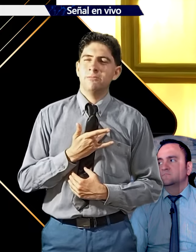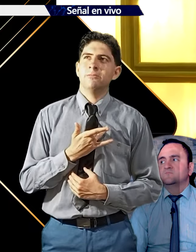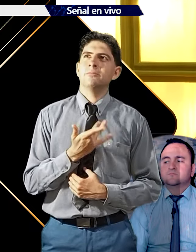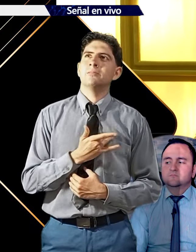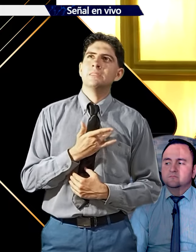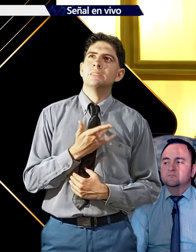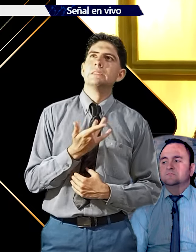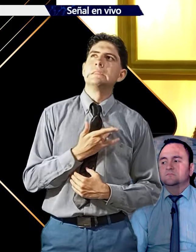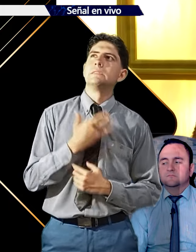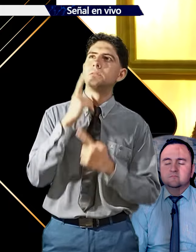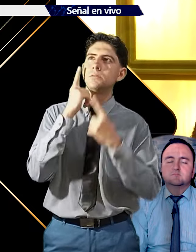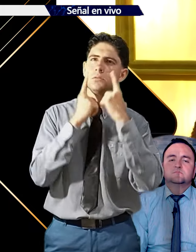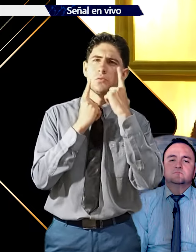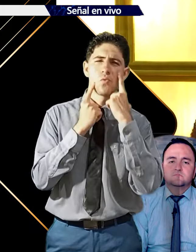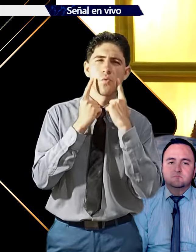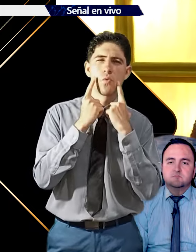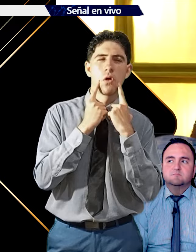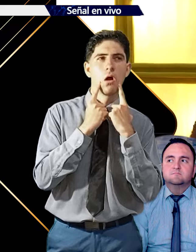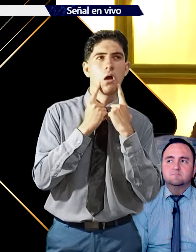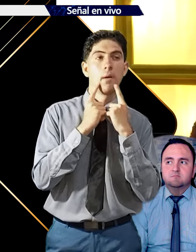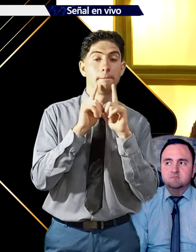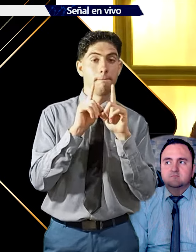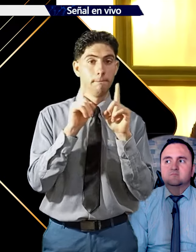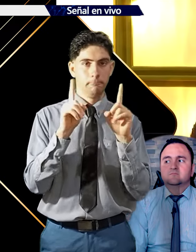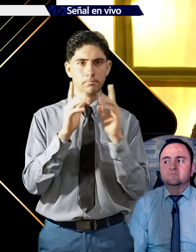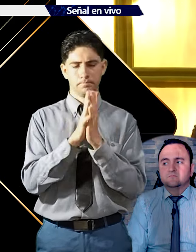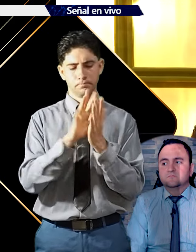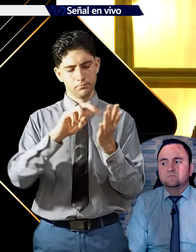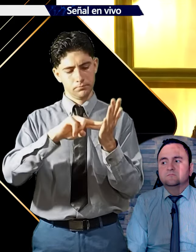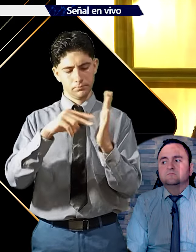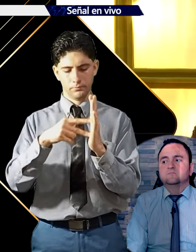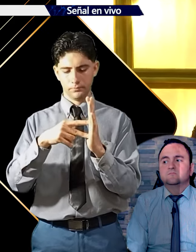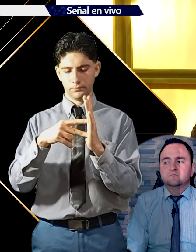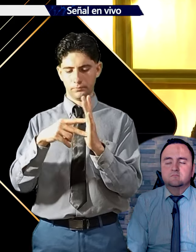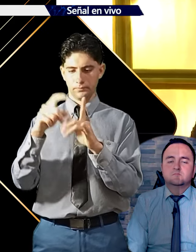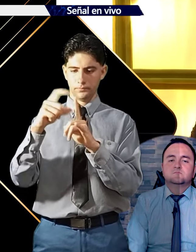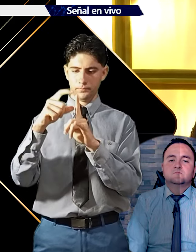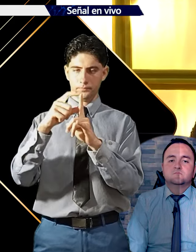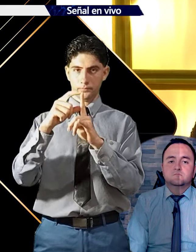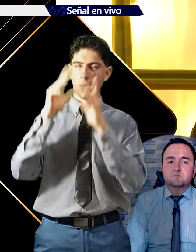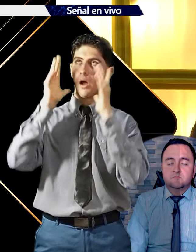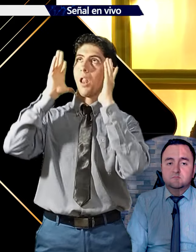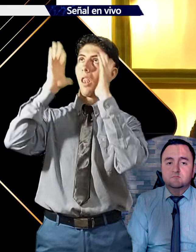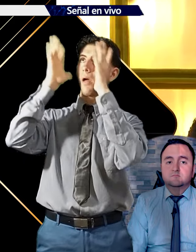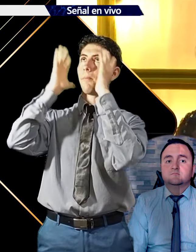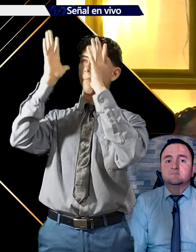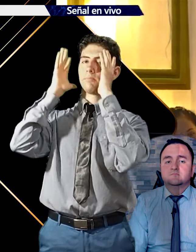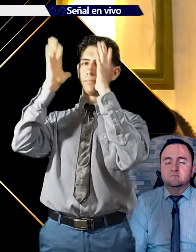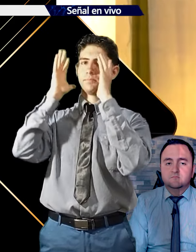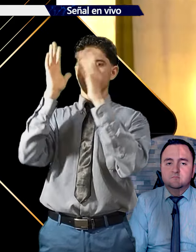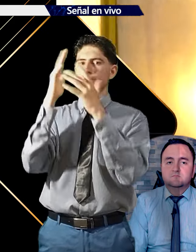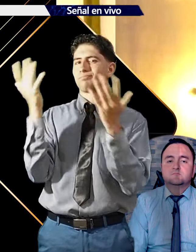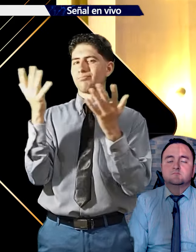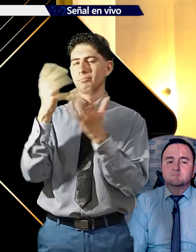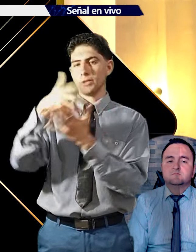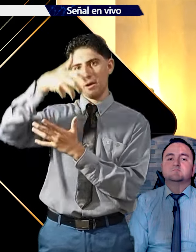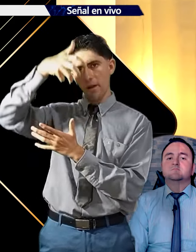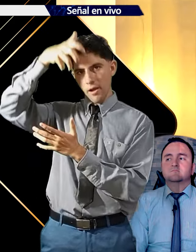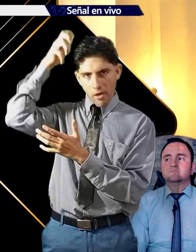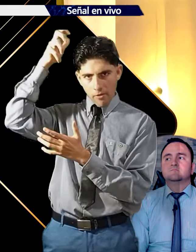Y esto genera sensibilidad, llanto. Pero en hebreo esa palabra clamor quiere decir